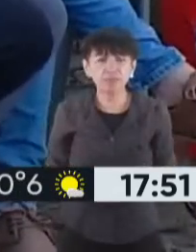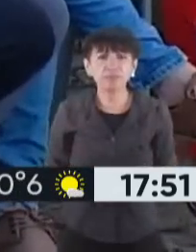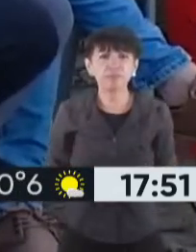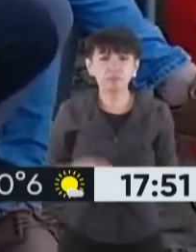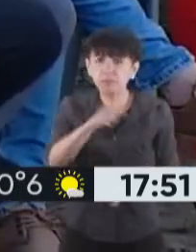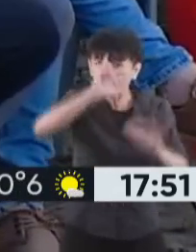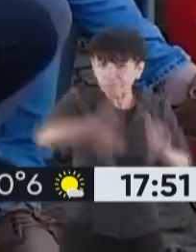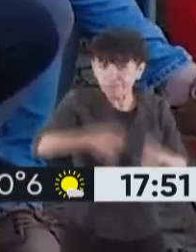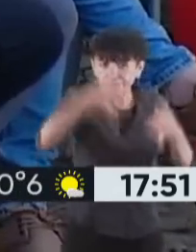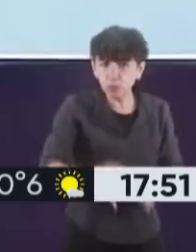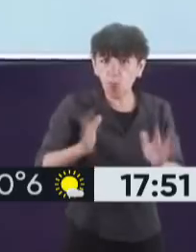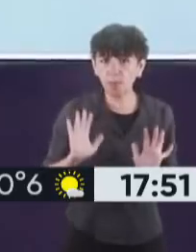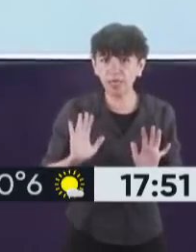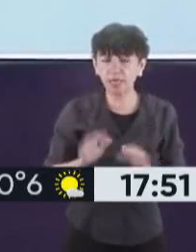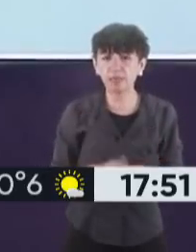Permanentemente.